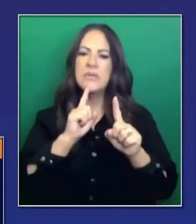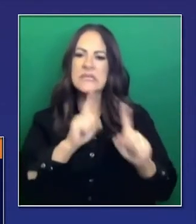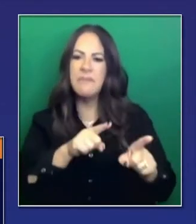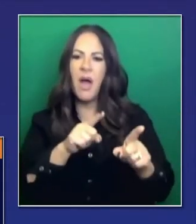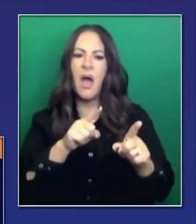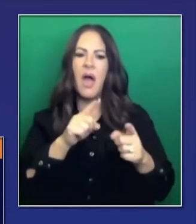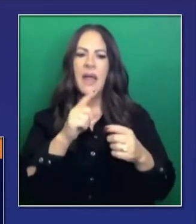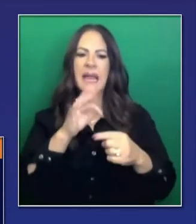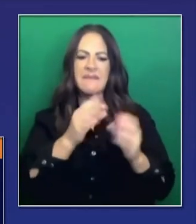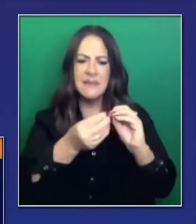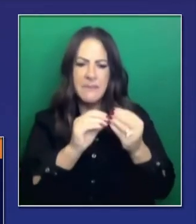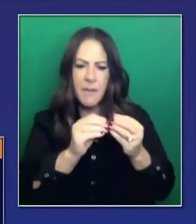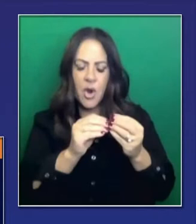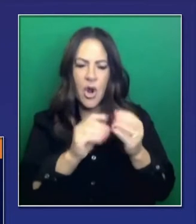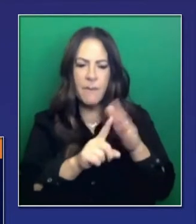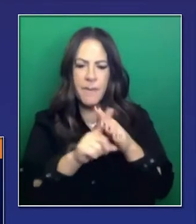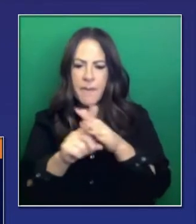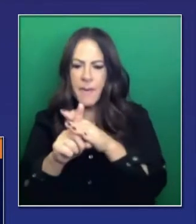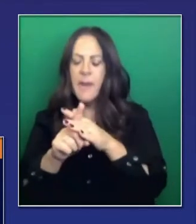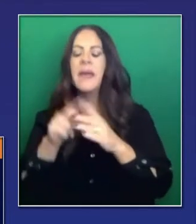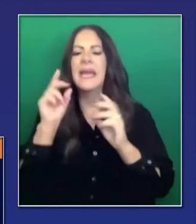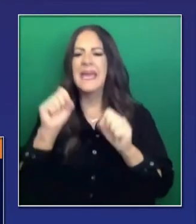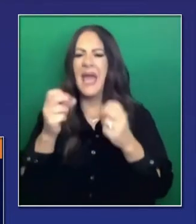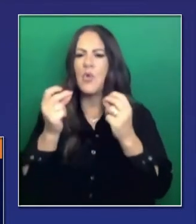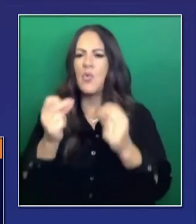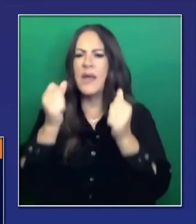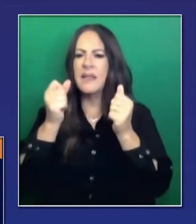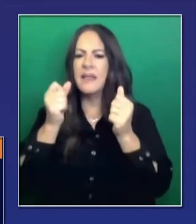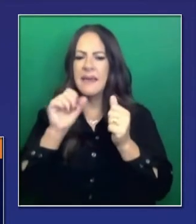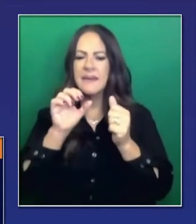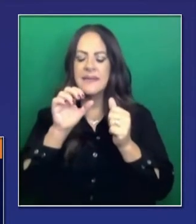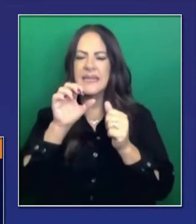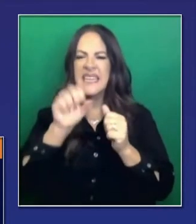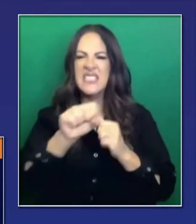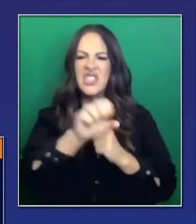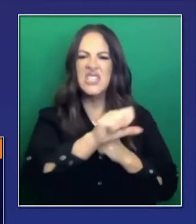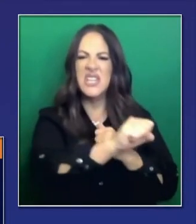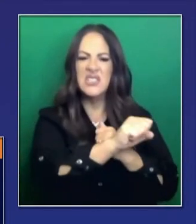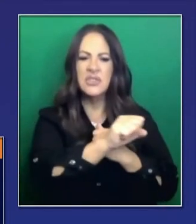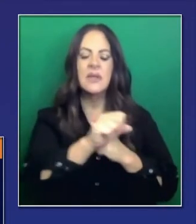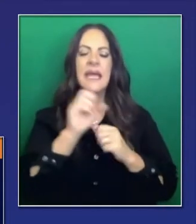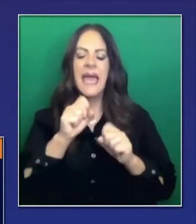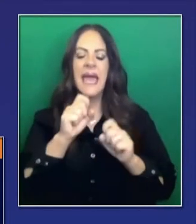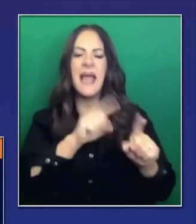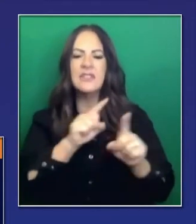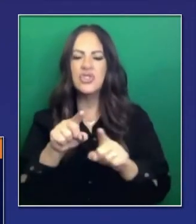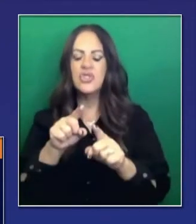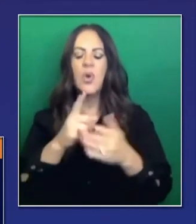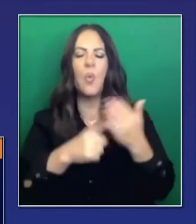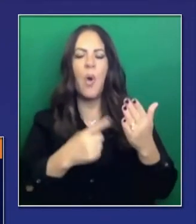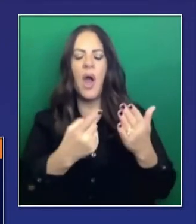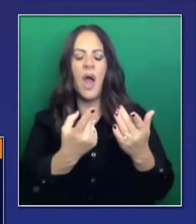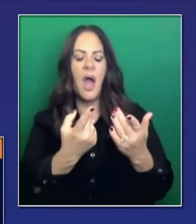responder a datos. También se publicarán materiales respondiendo a interrogantes y haremos